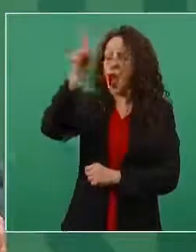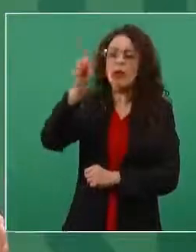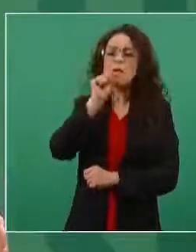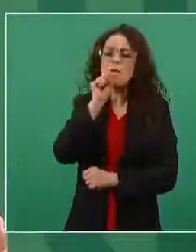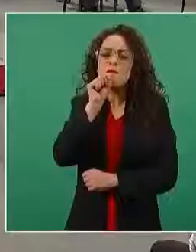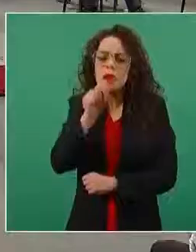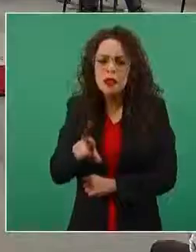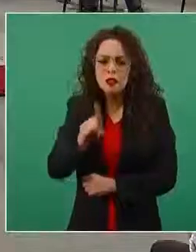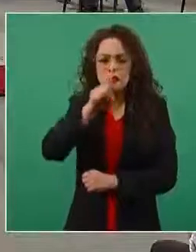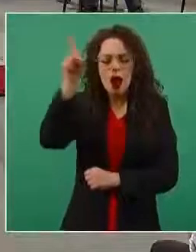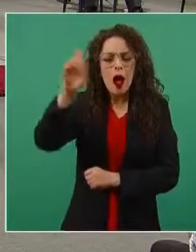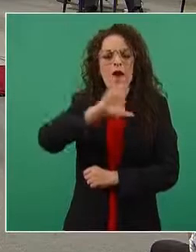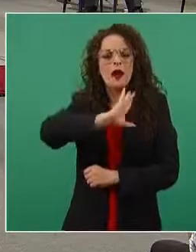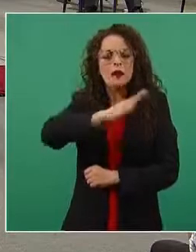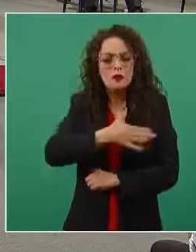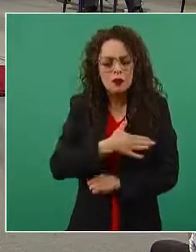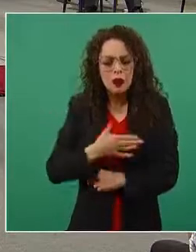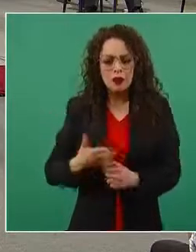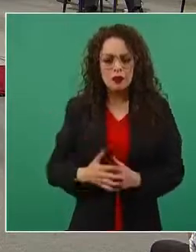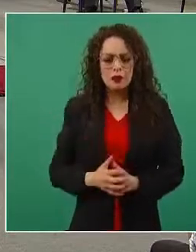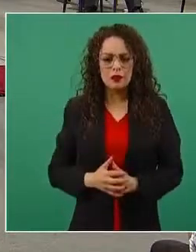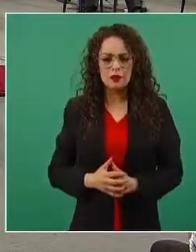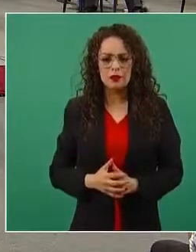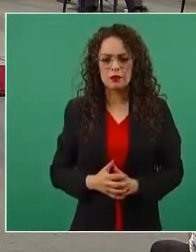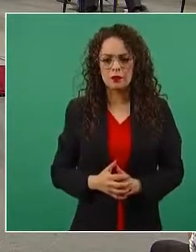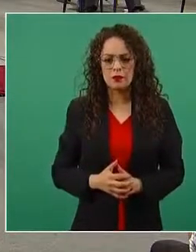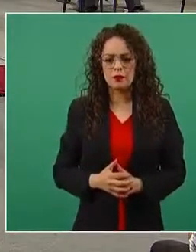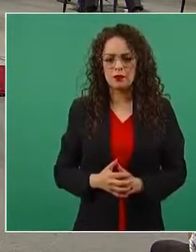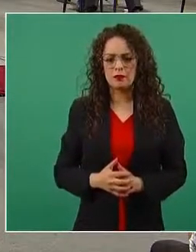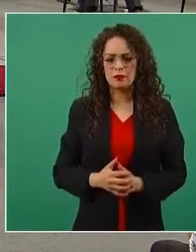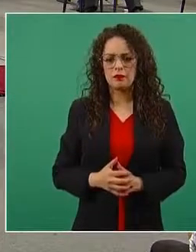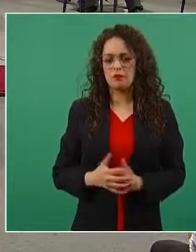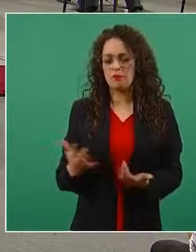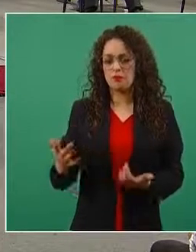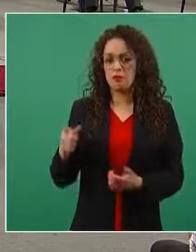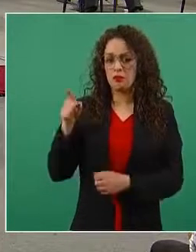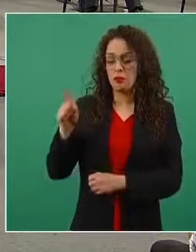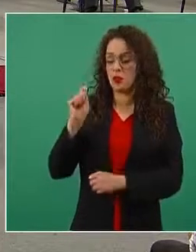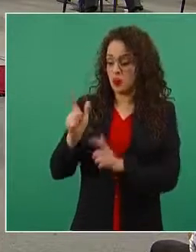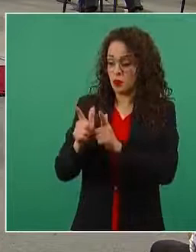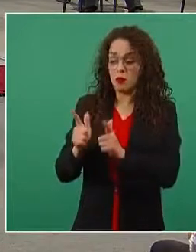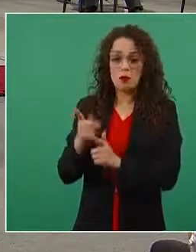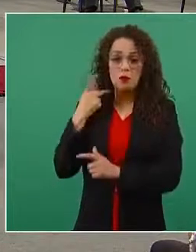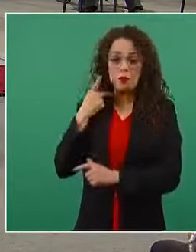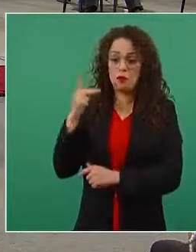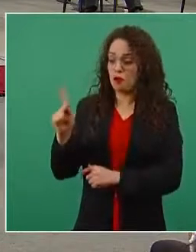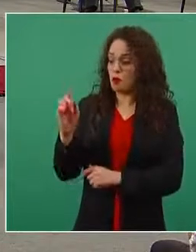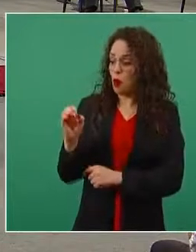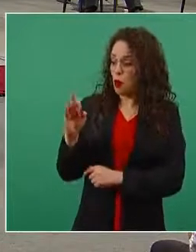estar con el PSOE o pueden estar con el Partido Popular.